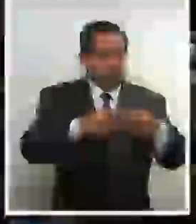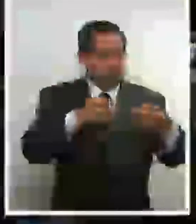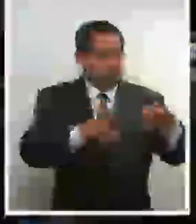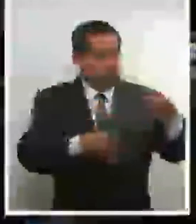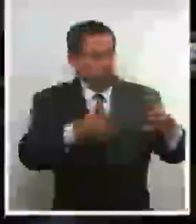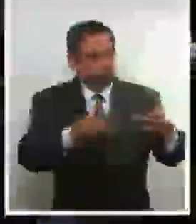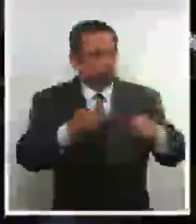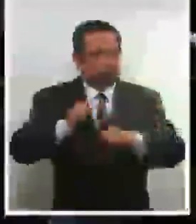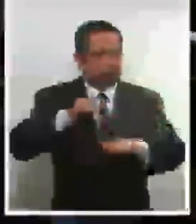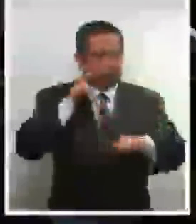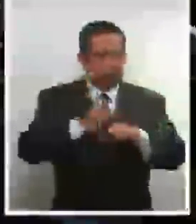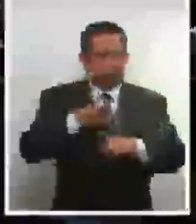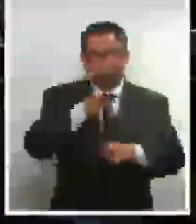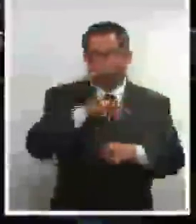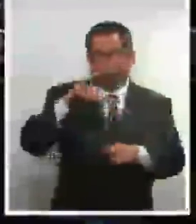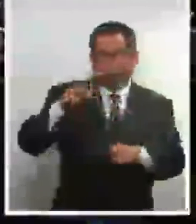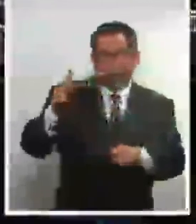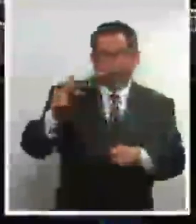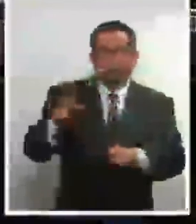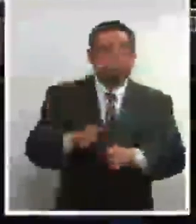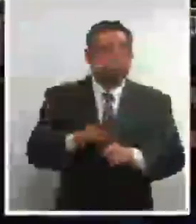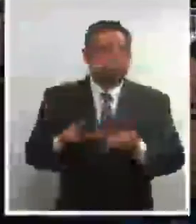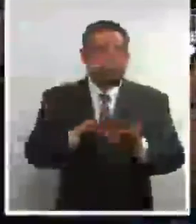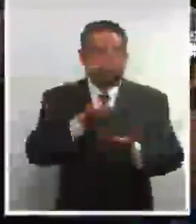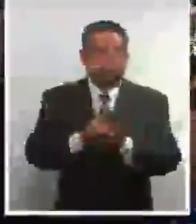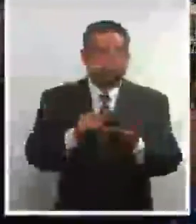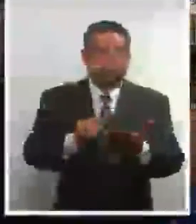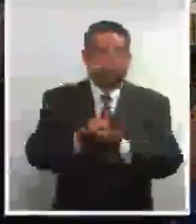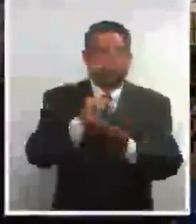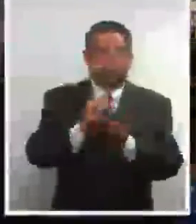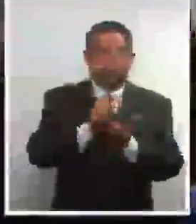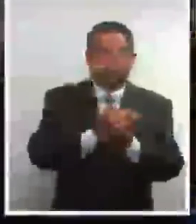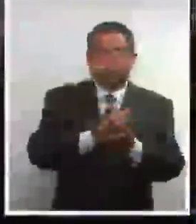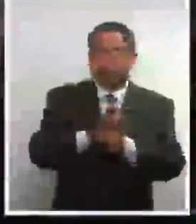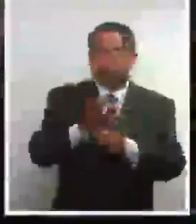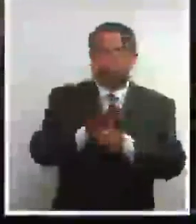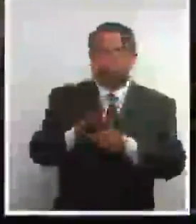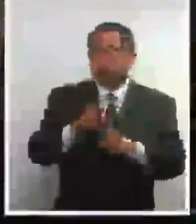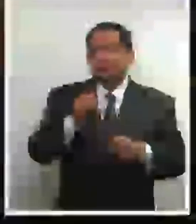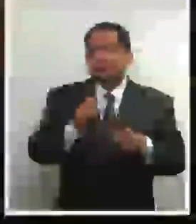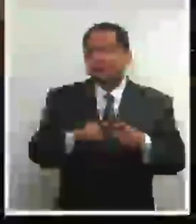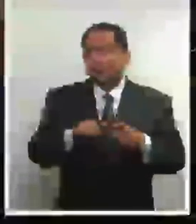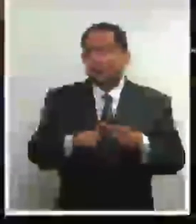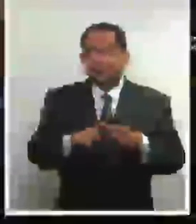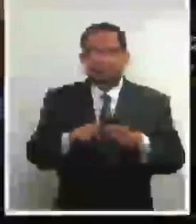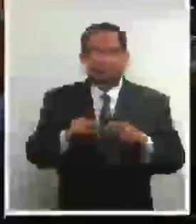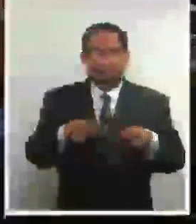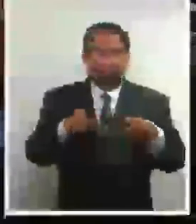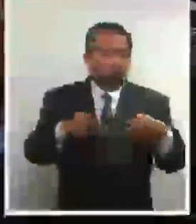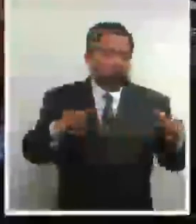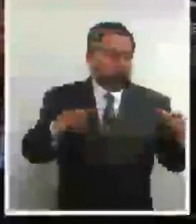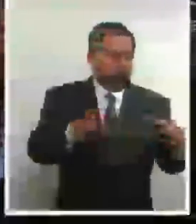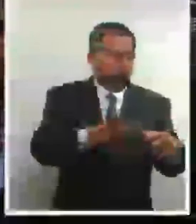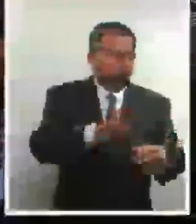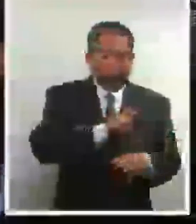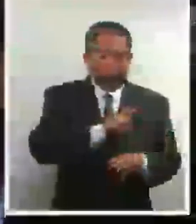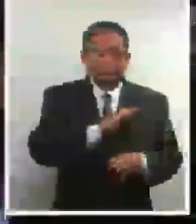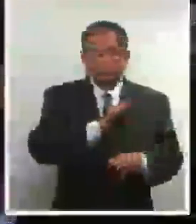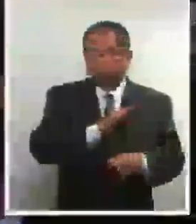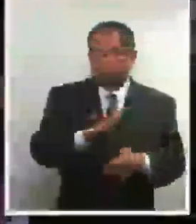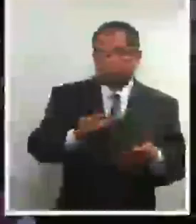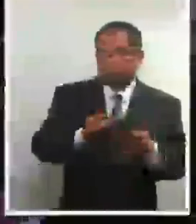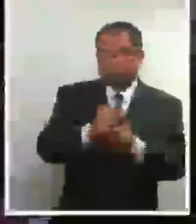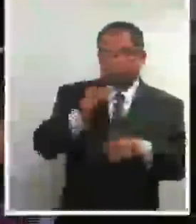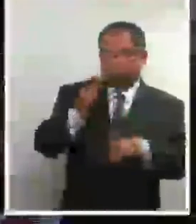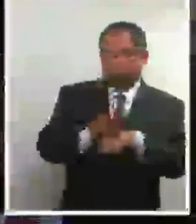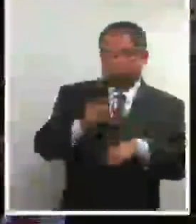tribunales corresponde al Ministerio Público. La ley determinará los casos en que los particulares podrán ejercer